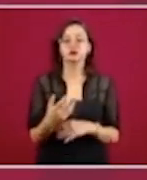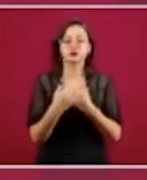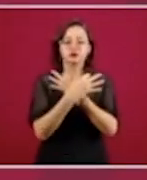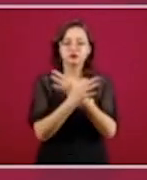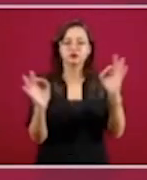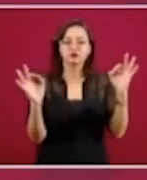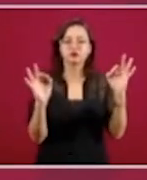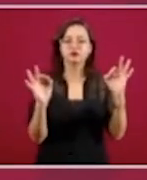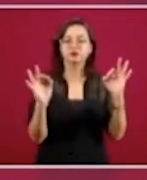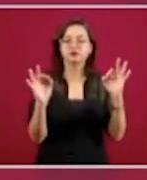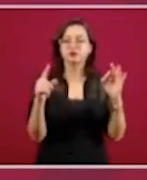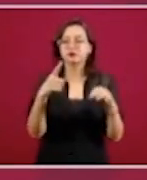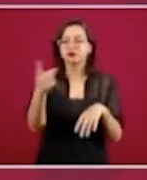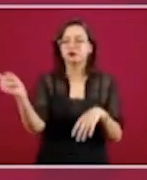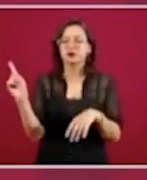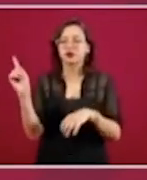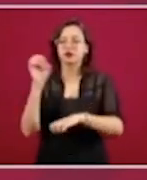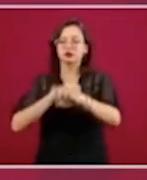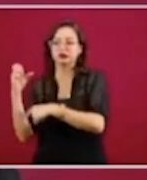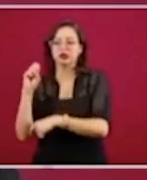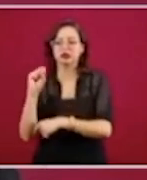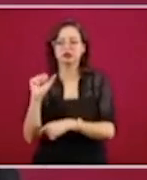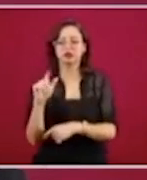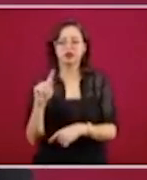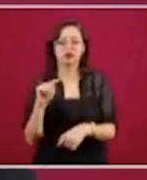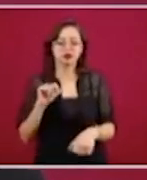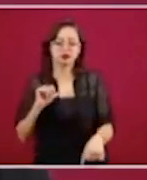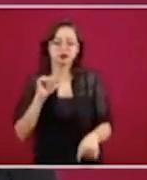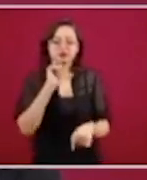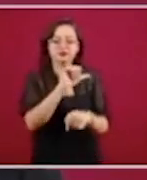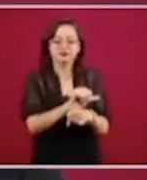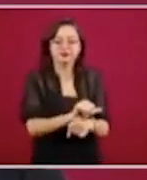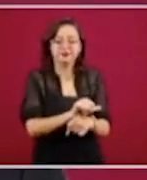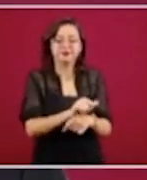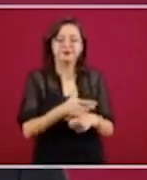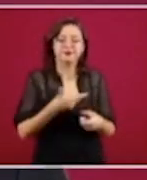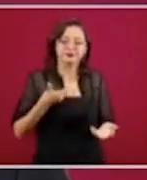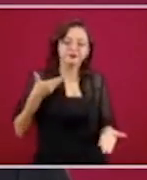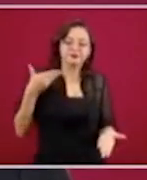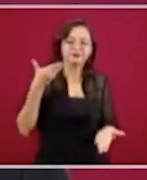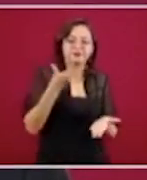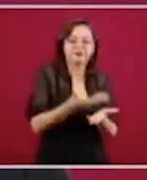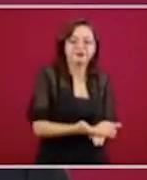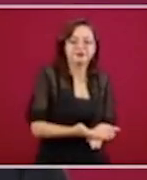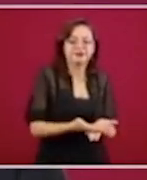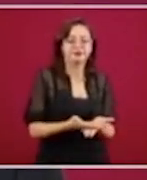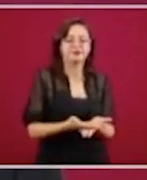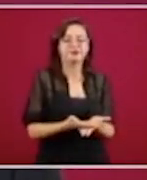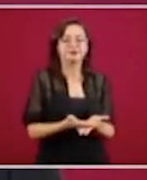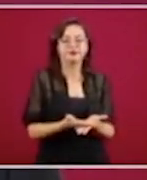han acercado al SAT, han llegado a